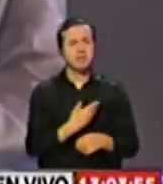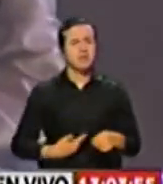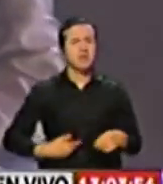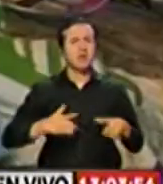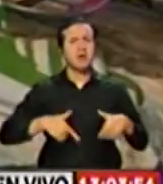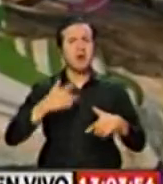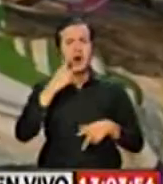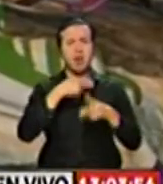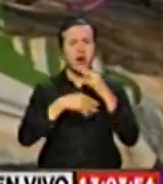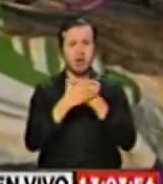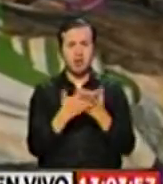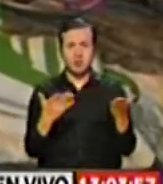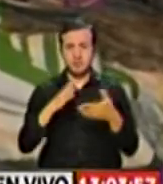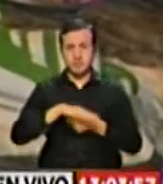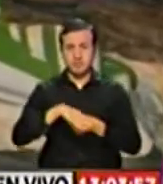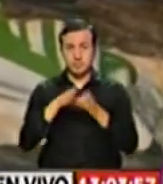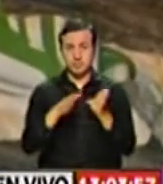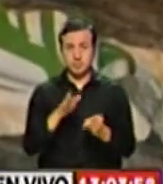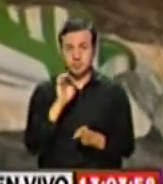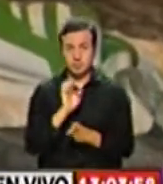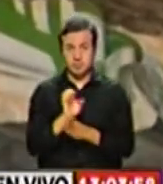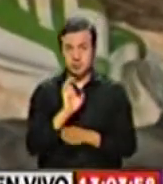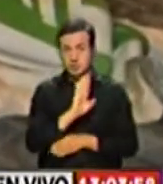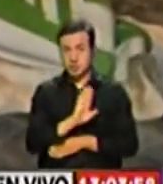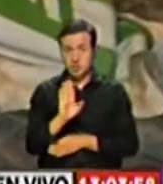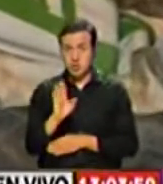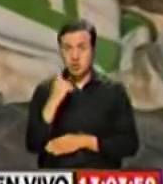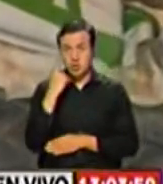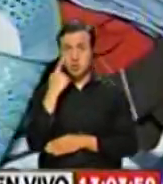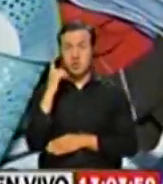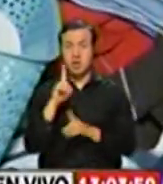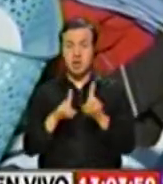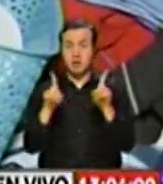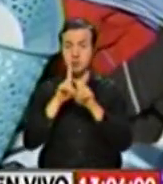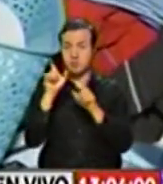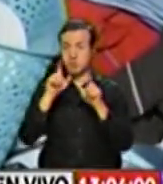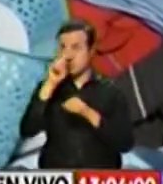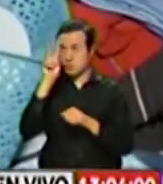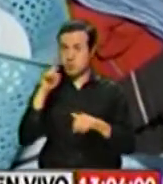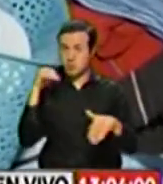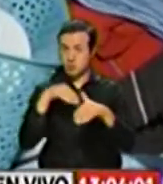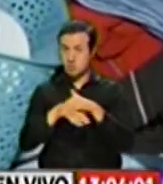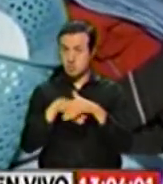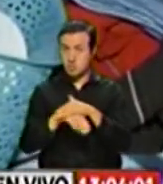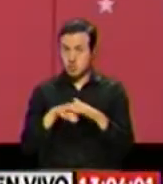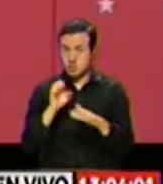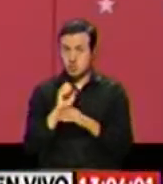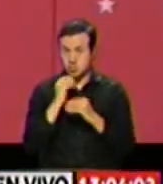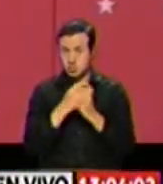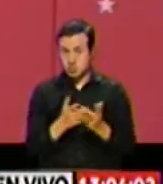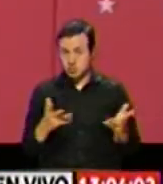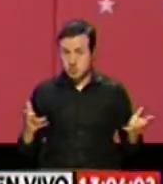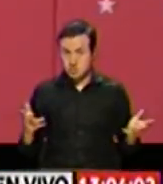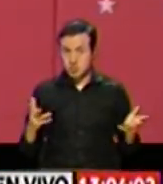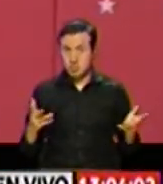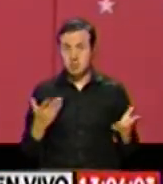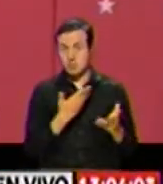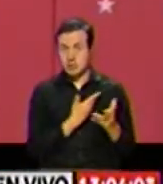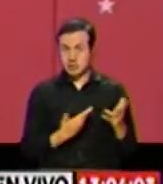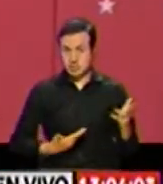Lenín Moreno y a la Cancillería ecuatoriana de inflar las cifras de ingreso de ciudadanos venezolanos a nuestro país. Escucho un